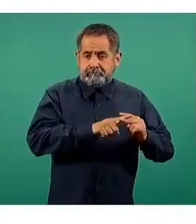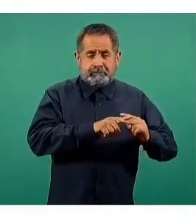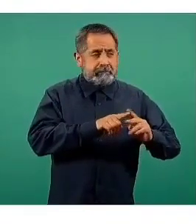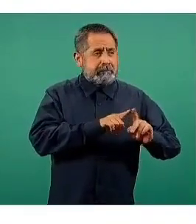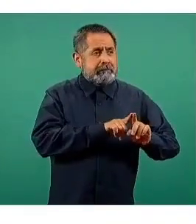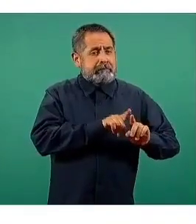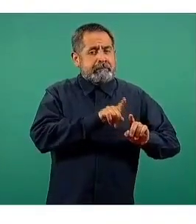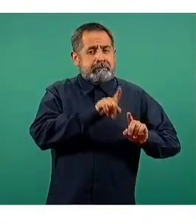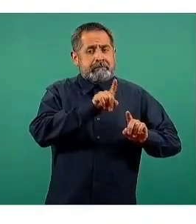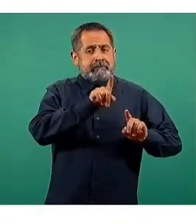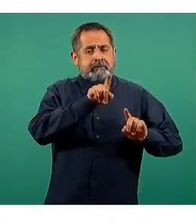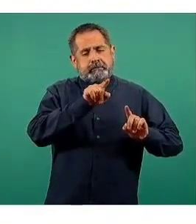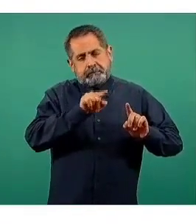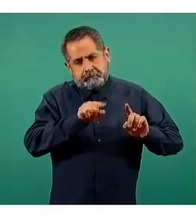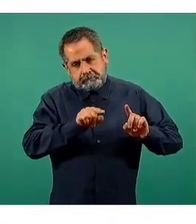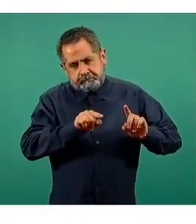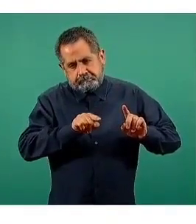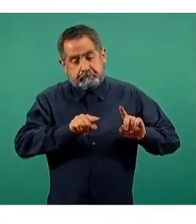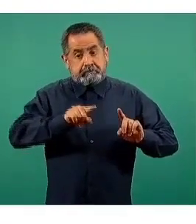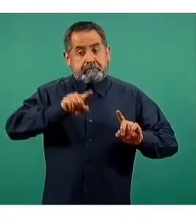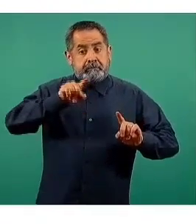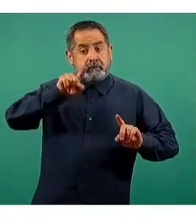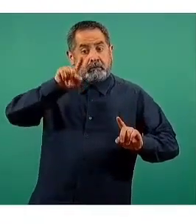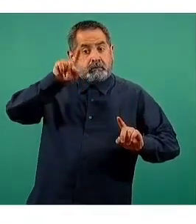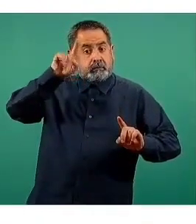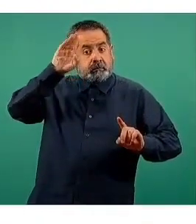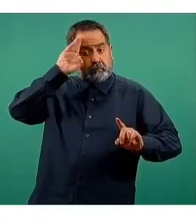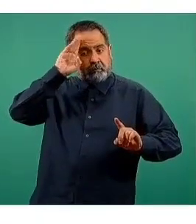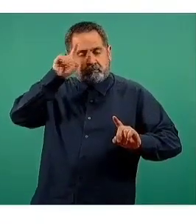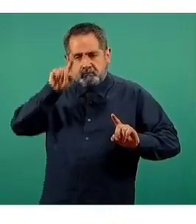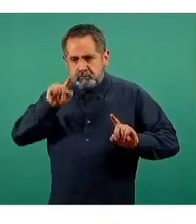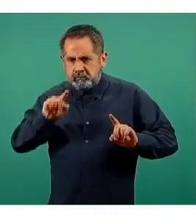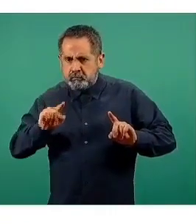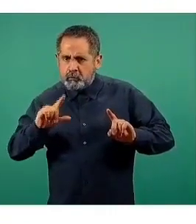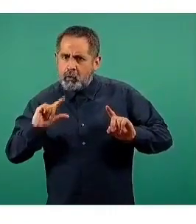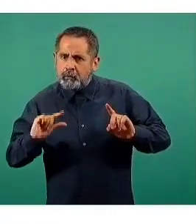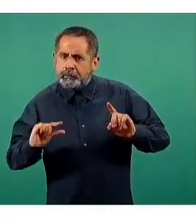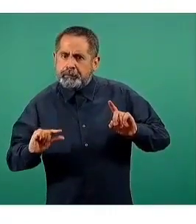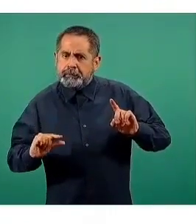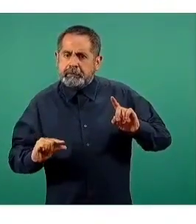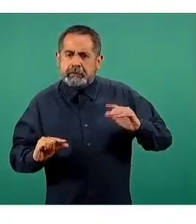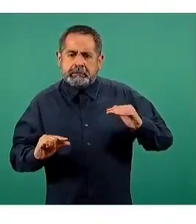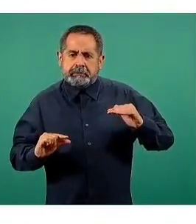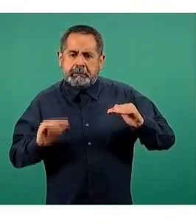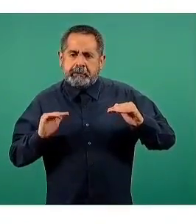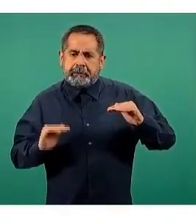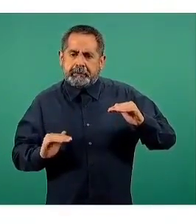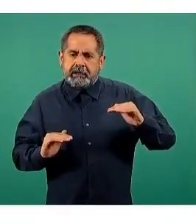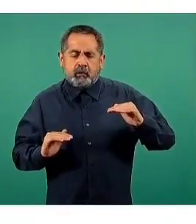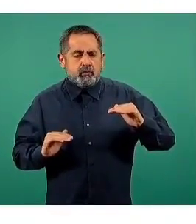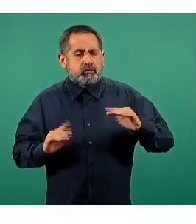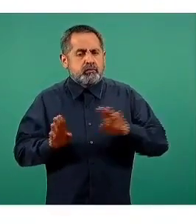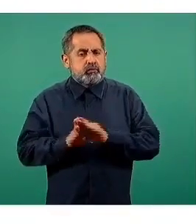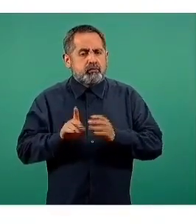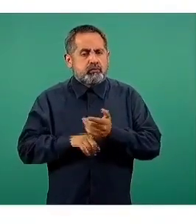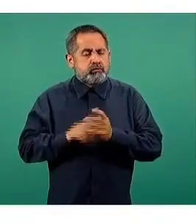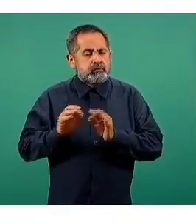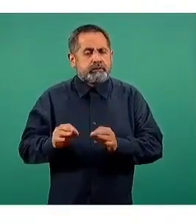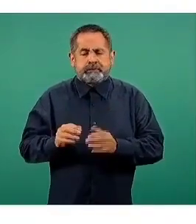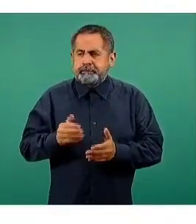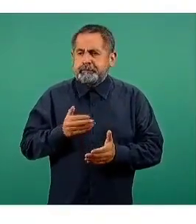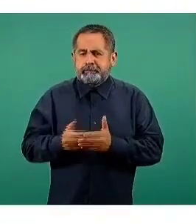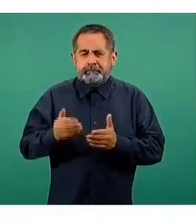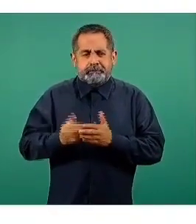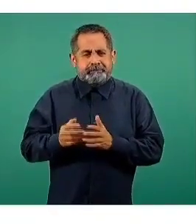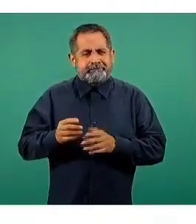verano. El punto máximo fue el 31 de julio y posteriormente estuvimos en reducción hasta